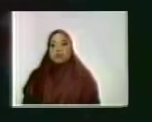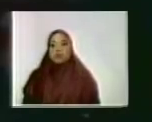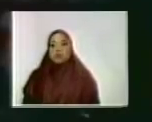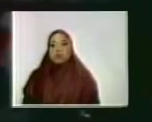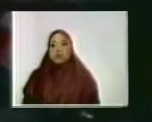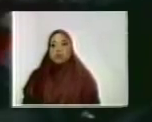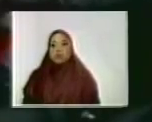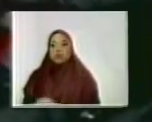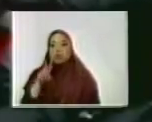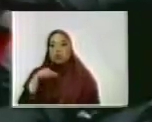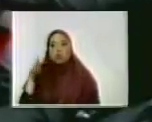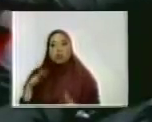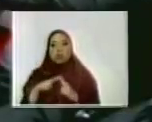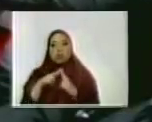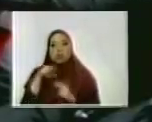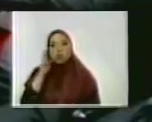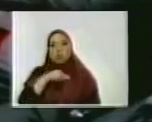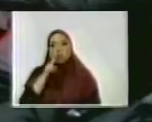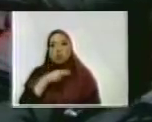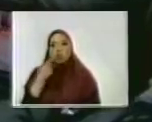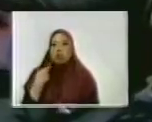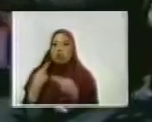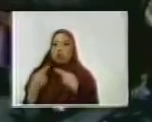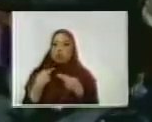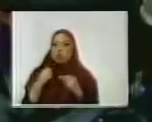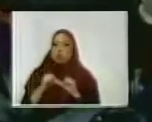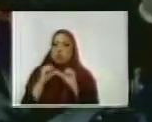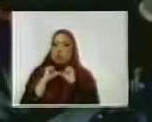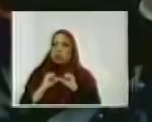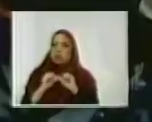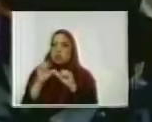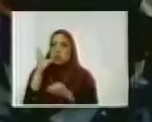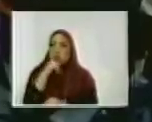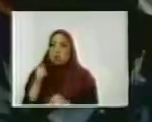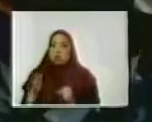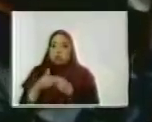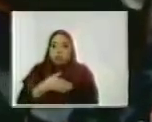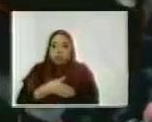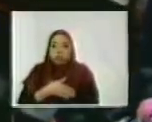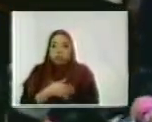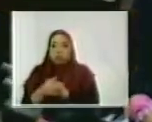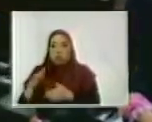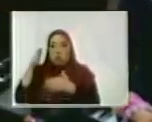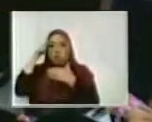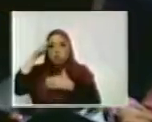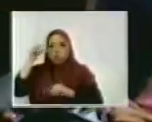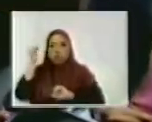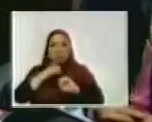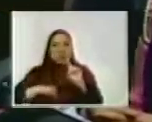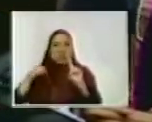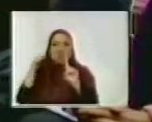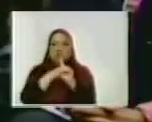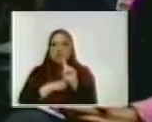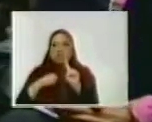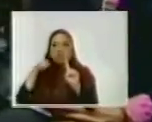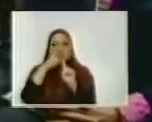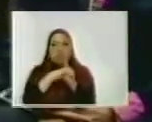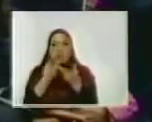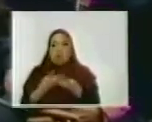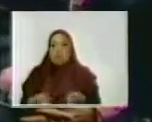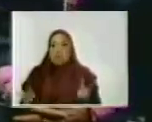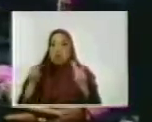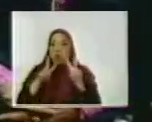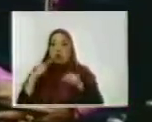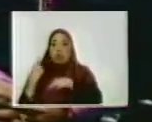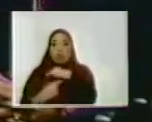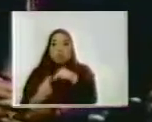No pudieron encontrarlo ni por delaciones, ni por seguimiento, ni por nada. Un guerrero con valores